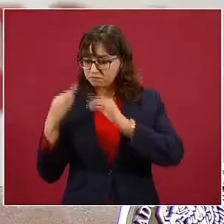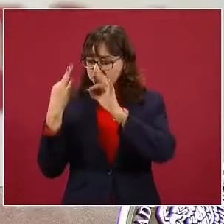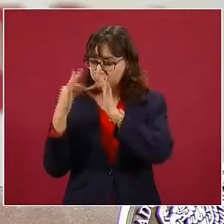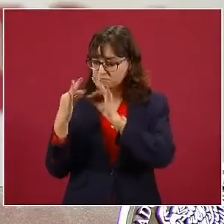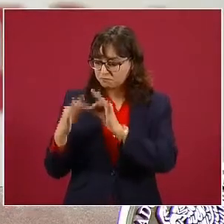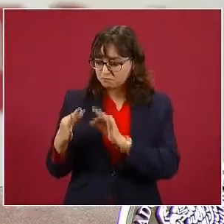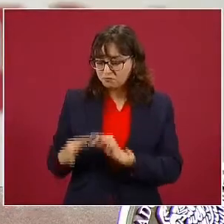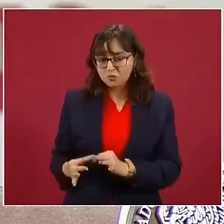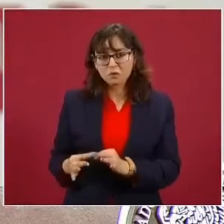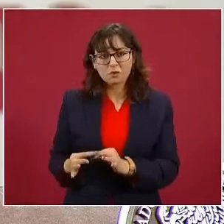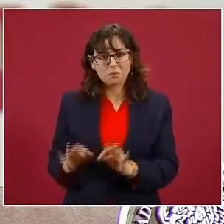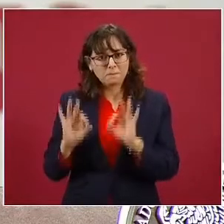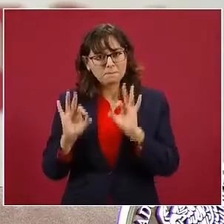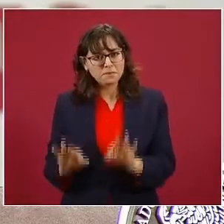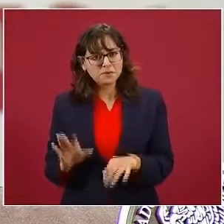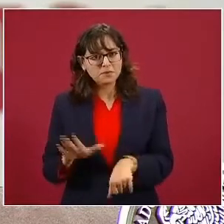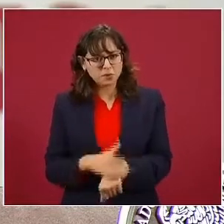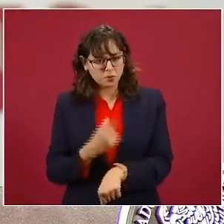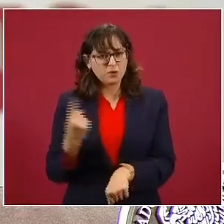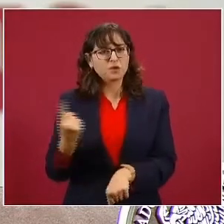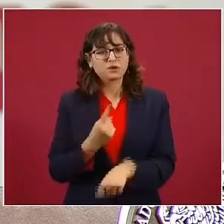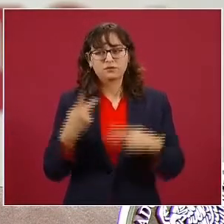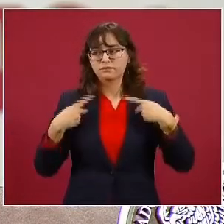porque contamos con el apoyo del pueblo.